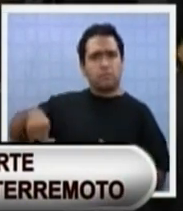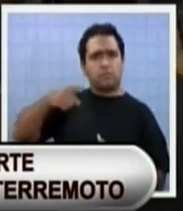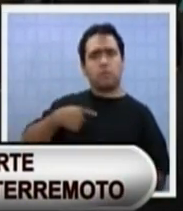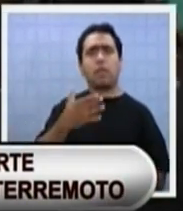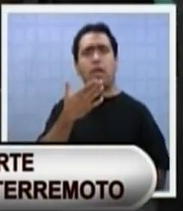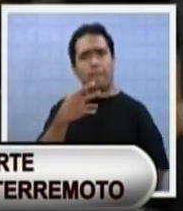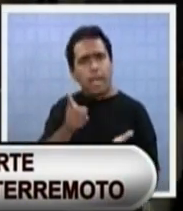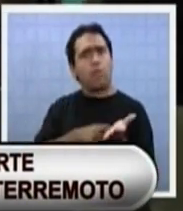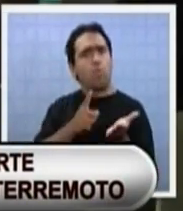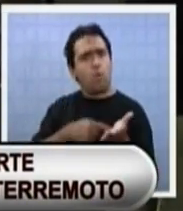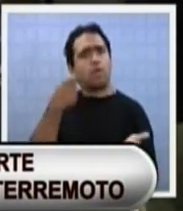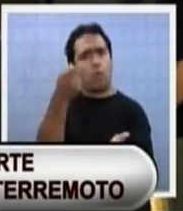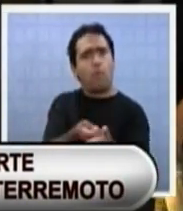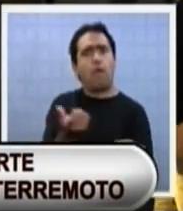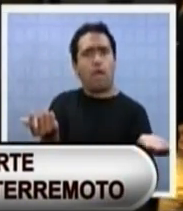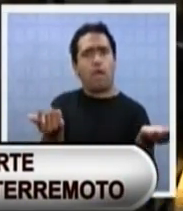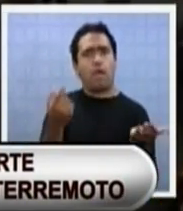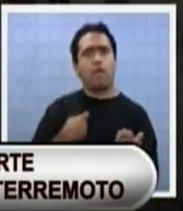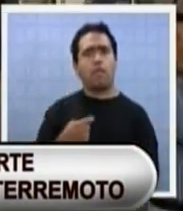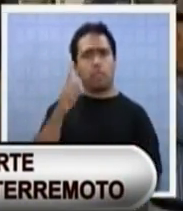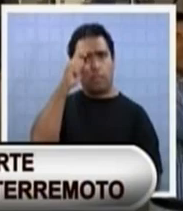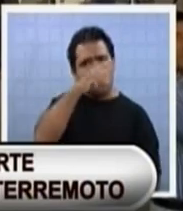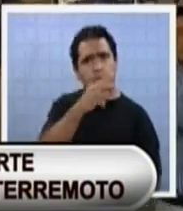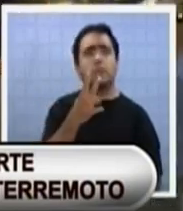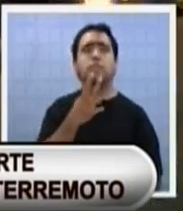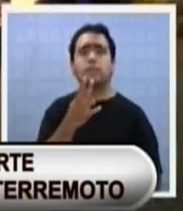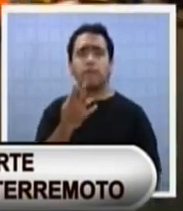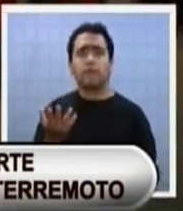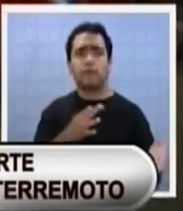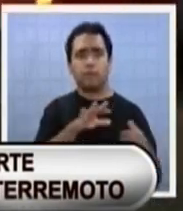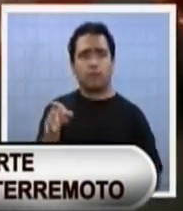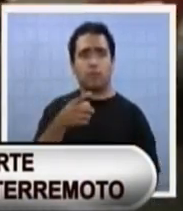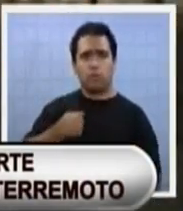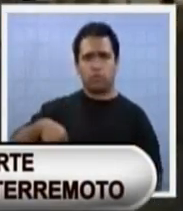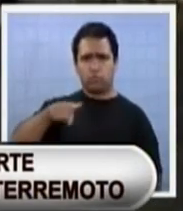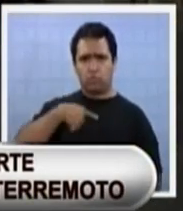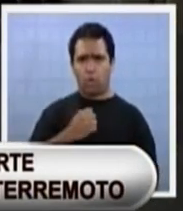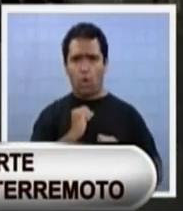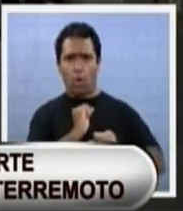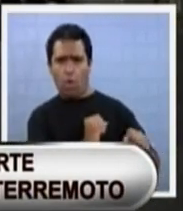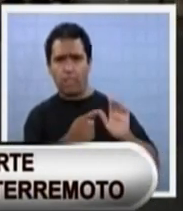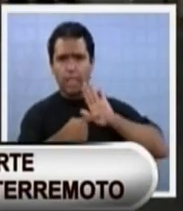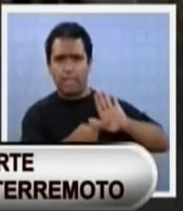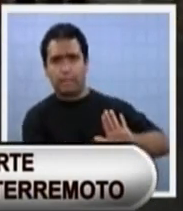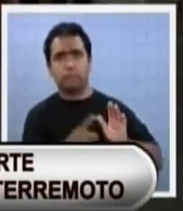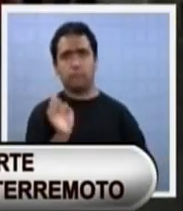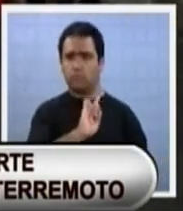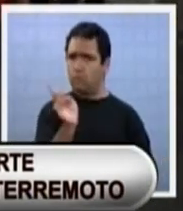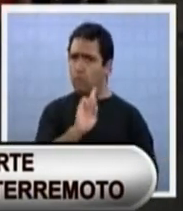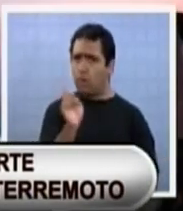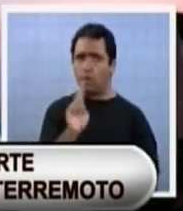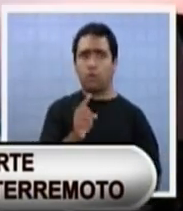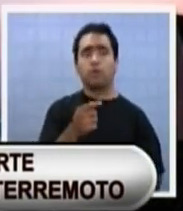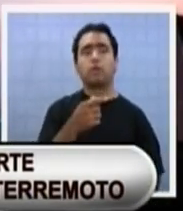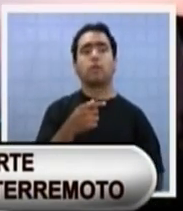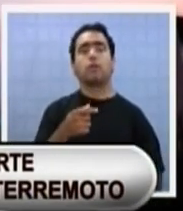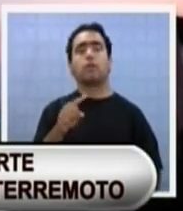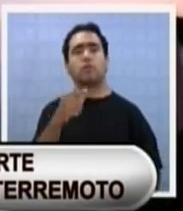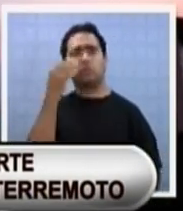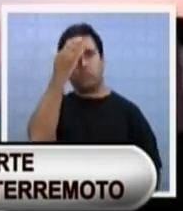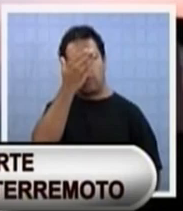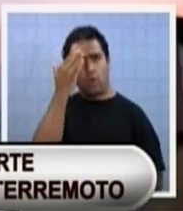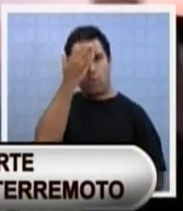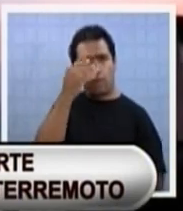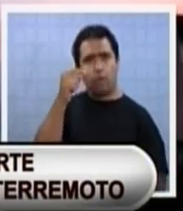pagamos impuestos, también nos cuesta vivir. Nosotros no estamos contra nada, no estamos instigando a nadie, nosotros no. Lo que a nosotros nos